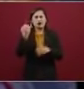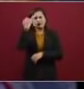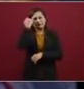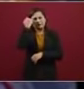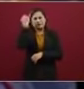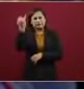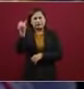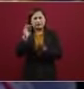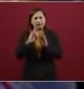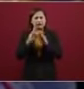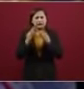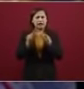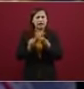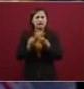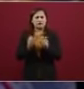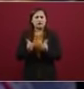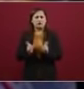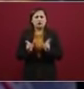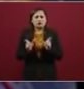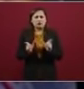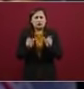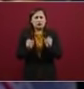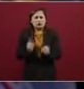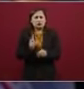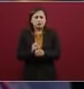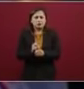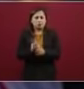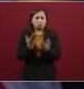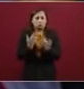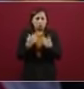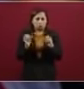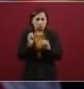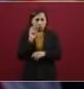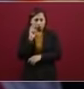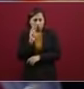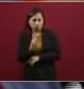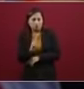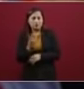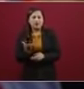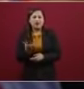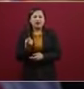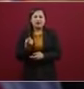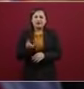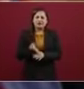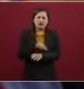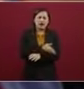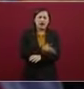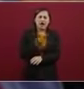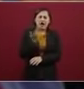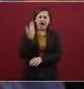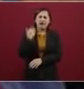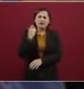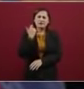la tendencia se estaría repitiendo los mismos homicidios de sexenios anteriores y del que ustedes han criticado mucho,